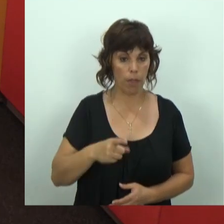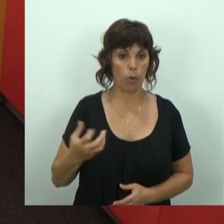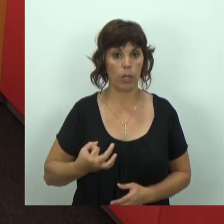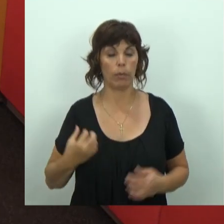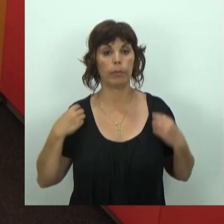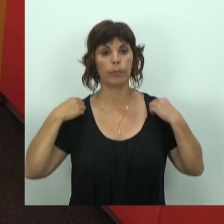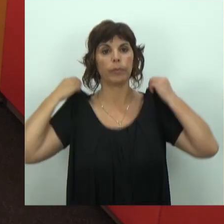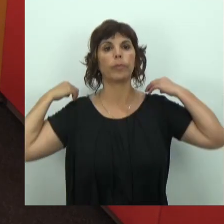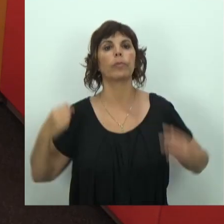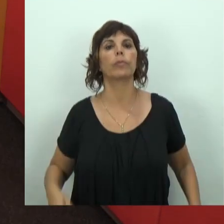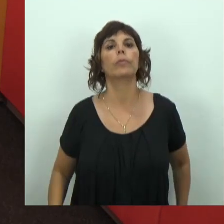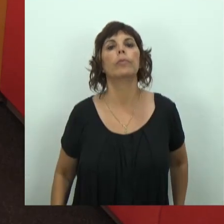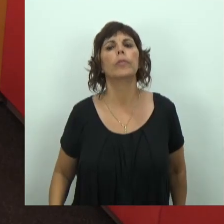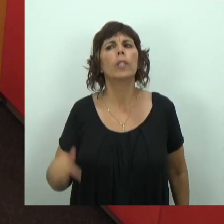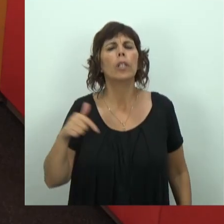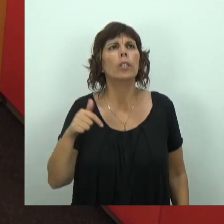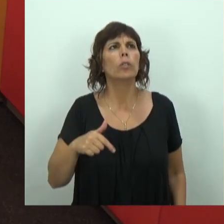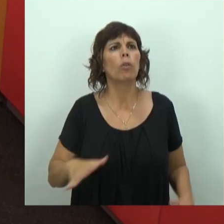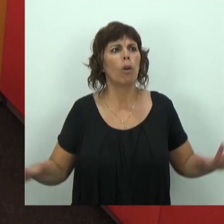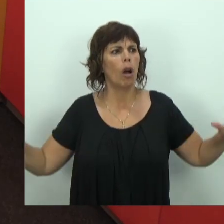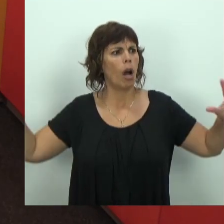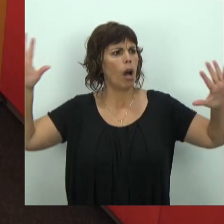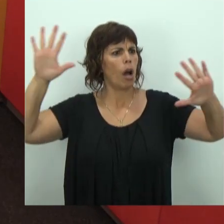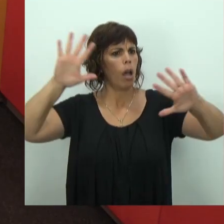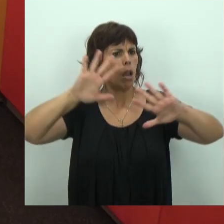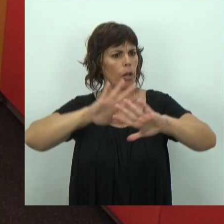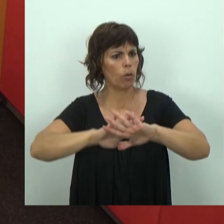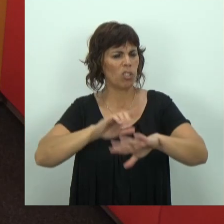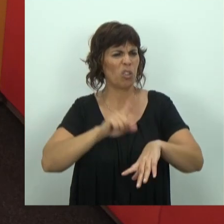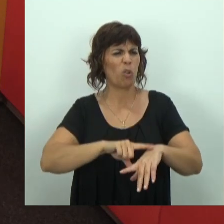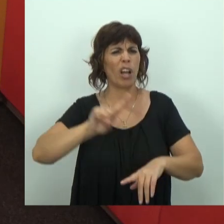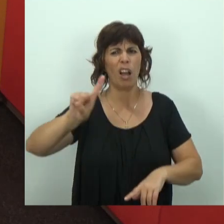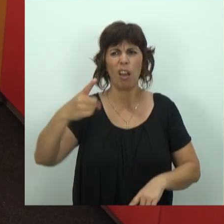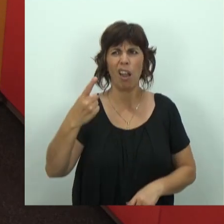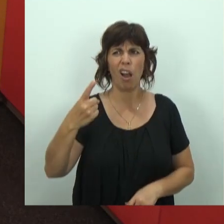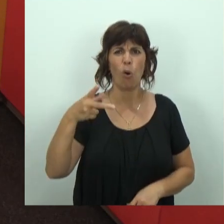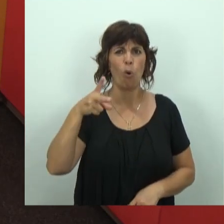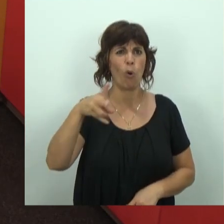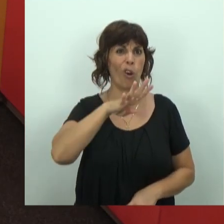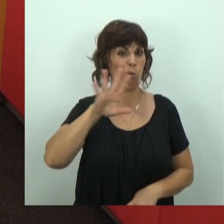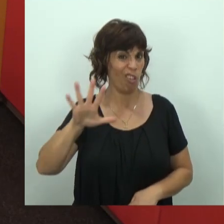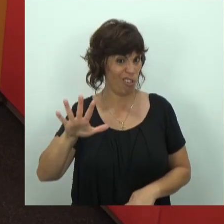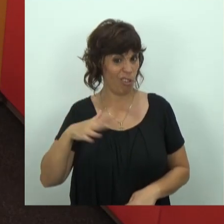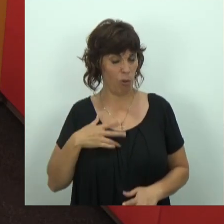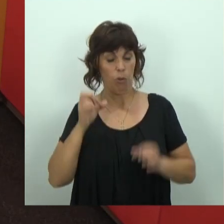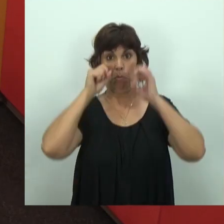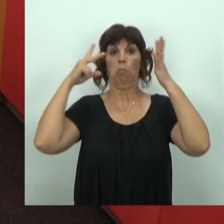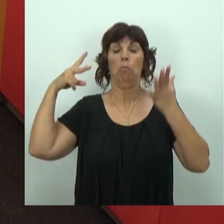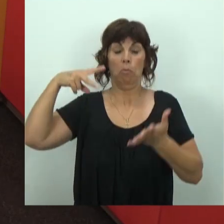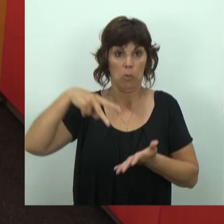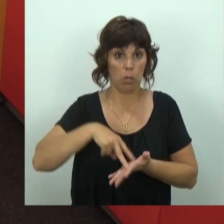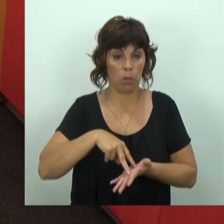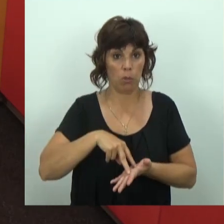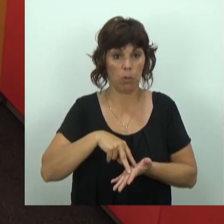no sé por qué, pero a la 1:45 me desperté. Cuando yo me despierto de noche, si me despierto,